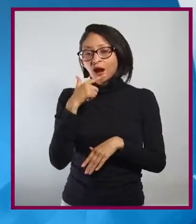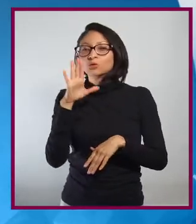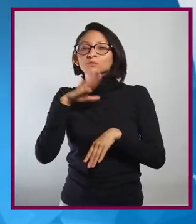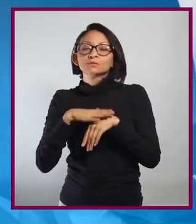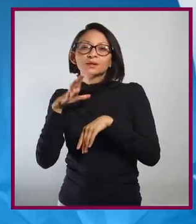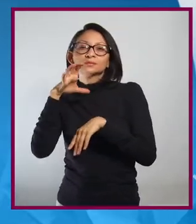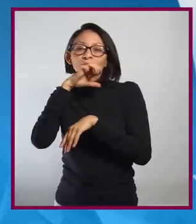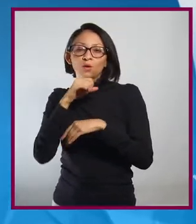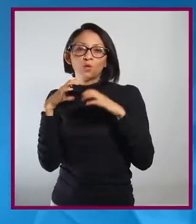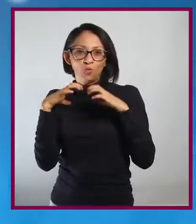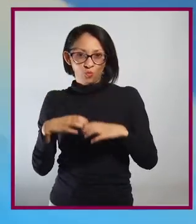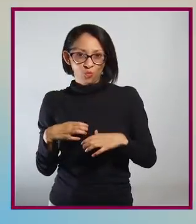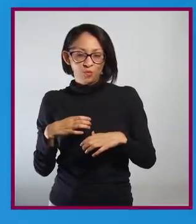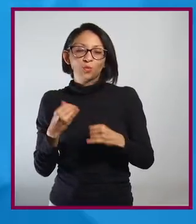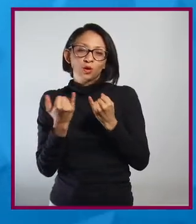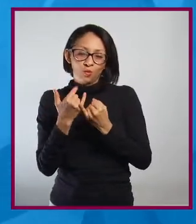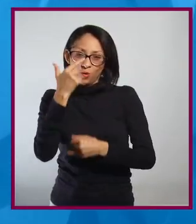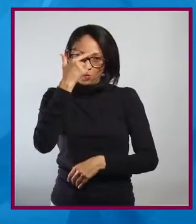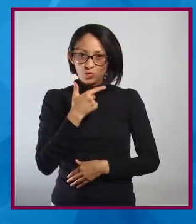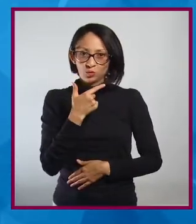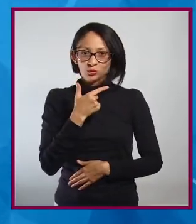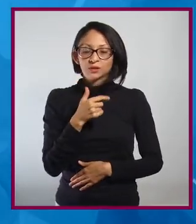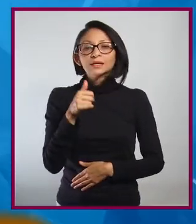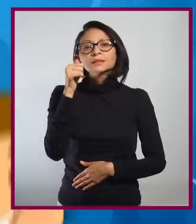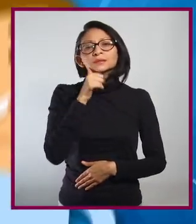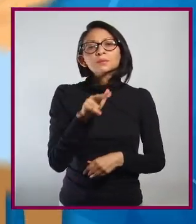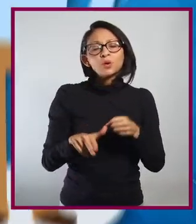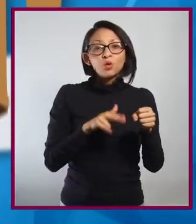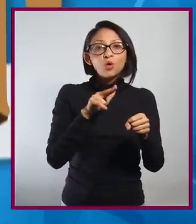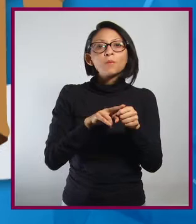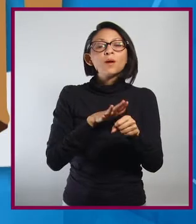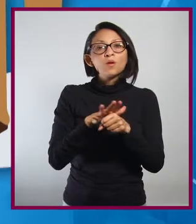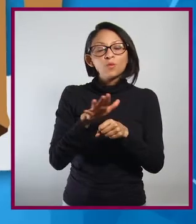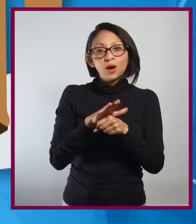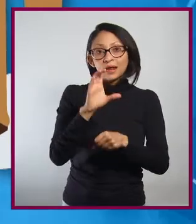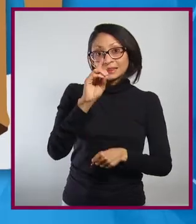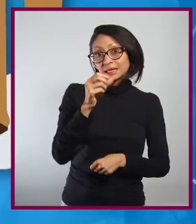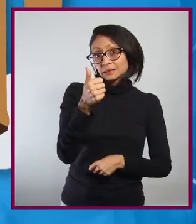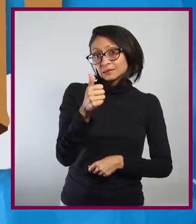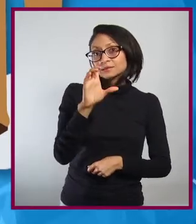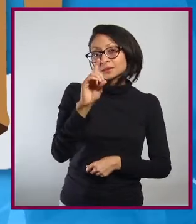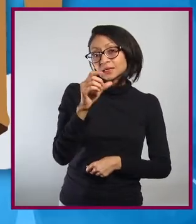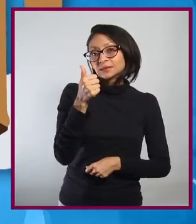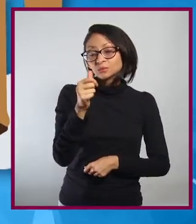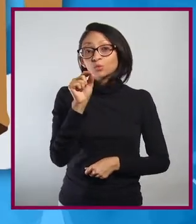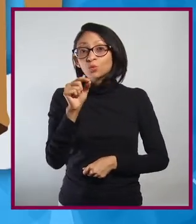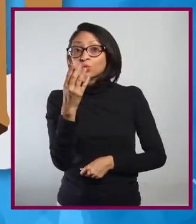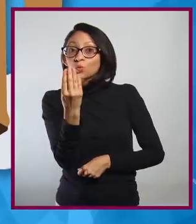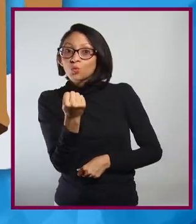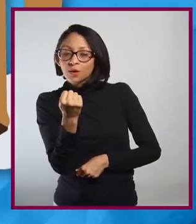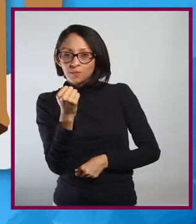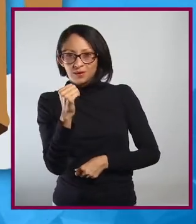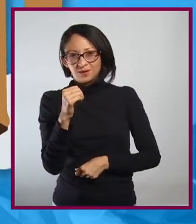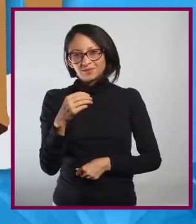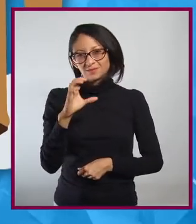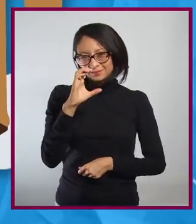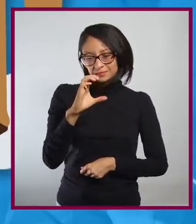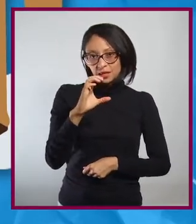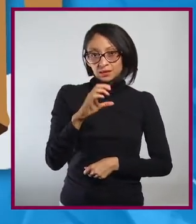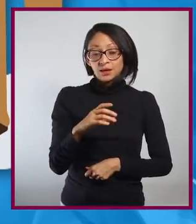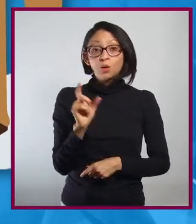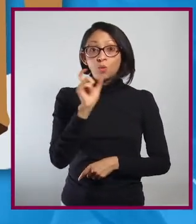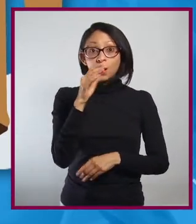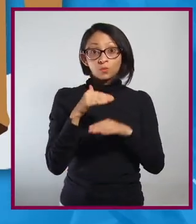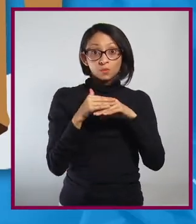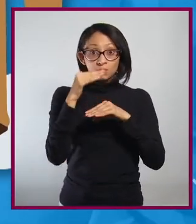noche. La temperatura corporal normal se da entre los 36 a los 36.9 grados centígrados.